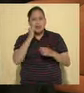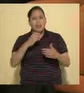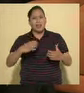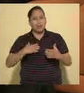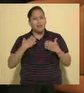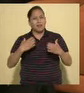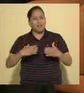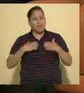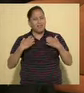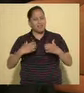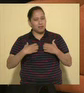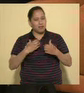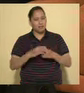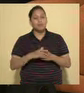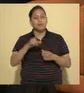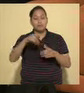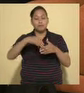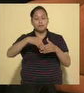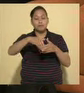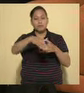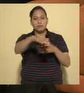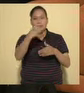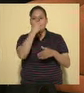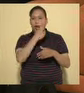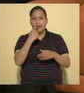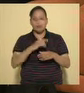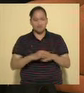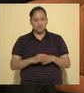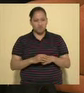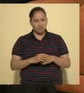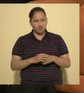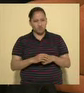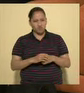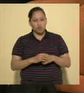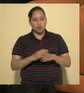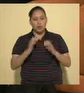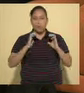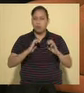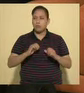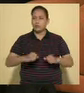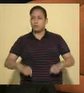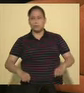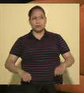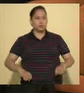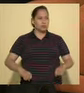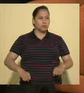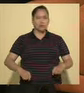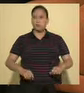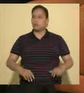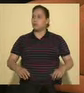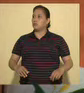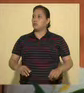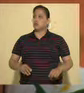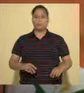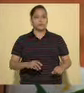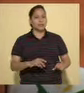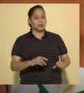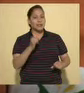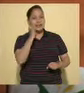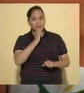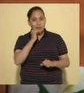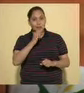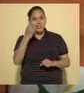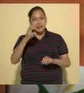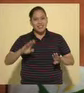vida. Entonces tú vas a tener una expresión facial, un lenguaje corporal, una actitud. Esta actitud